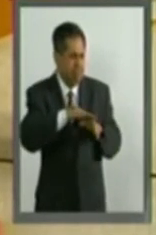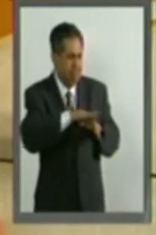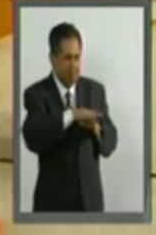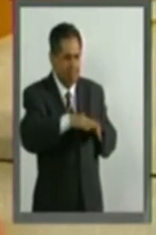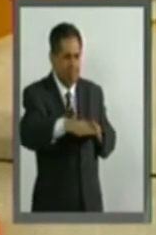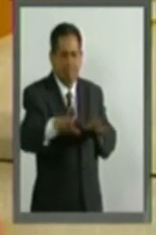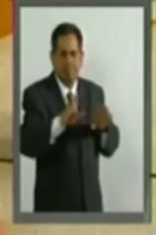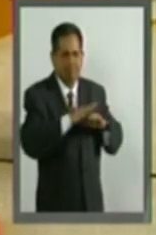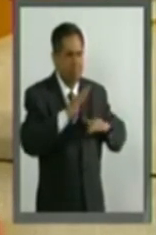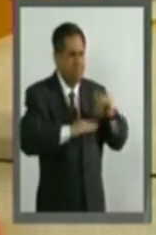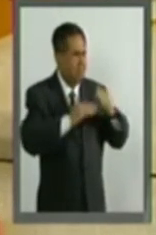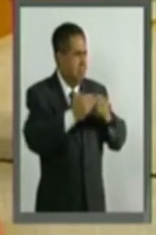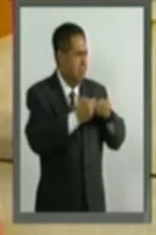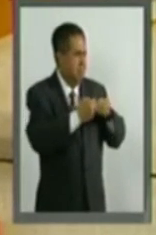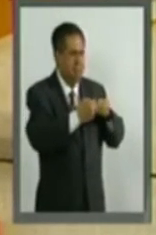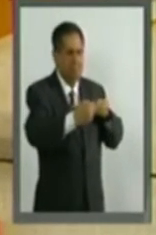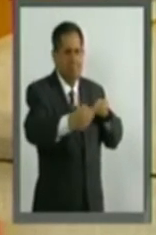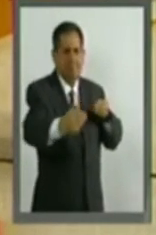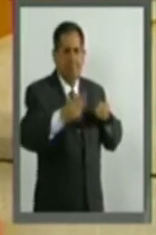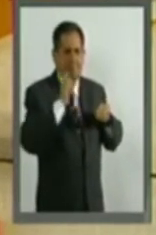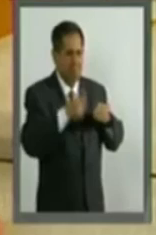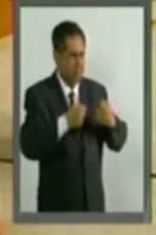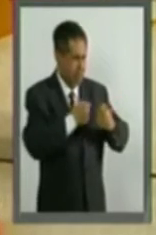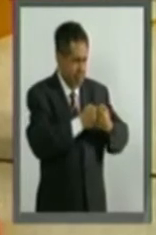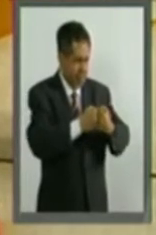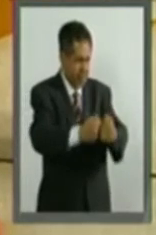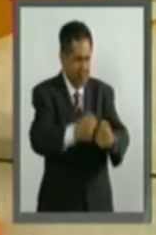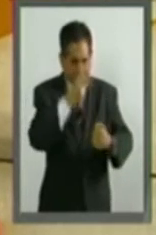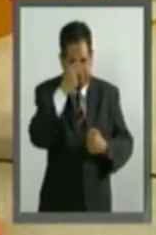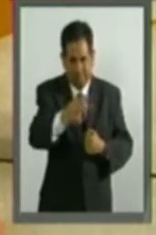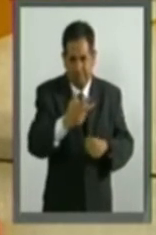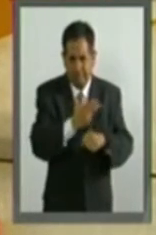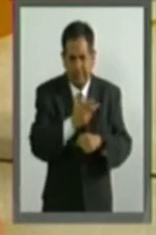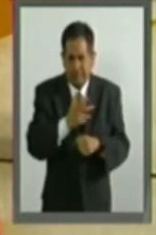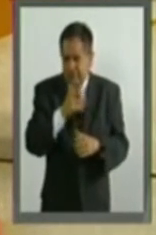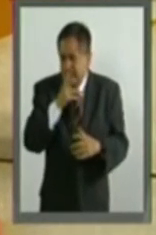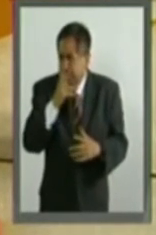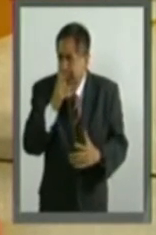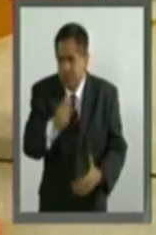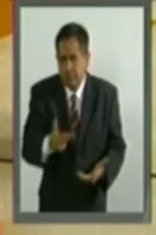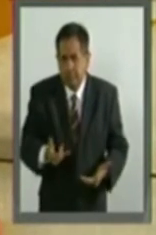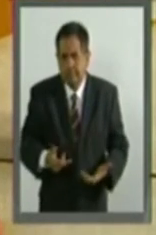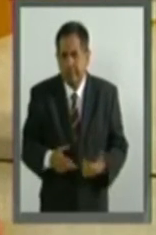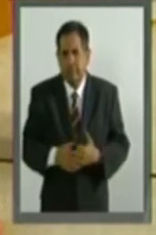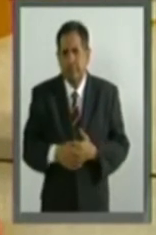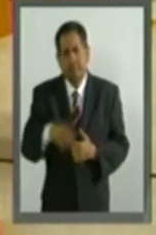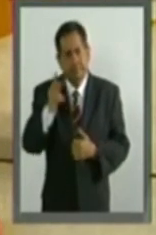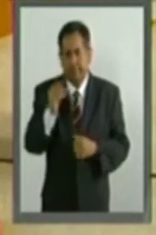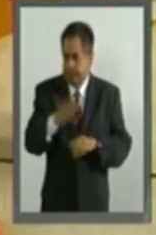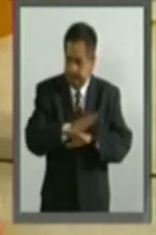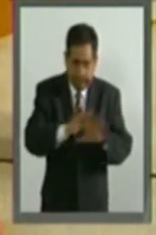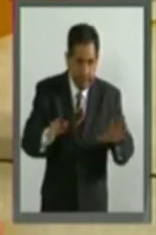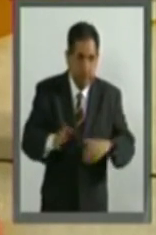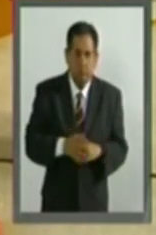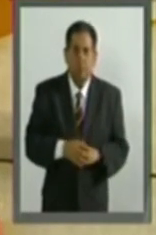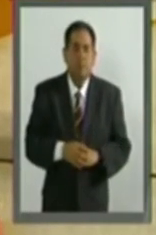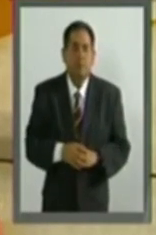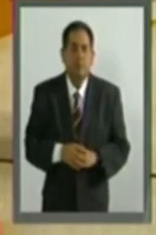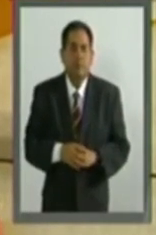elemental de cómo está conformada la frontera de México con Estados Unidos. Pero independientemente de